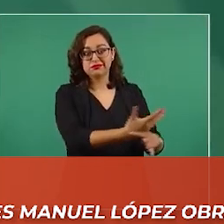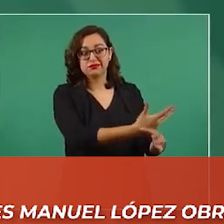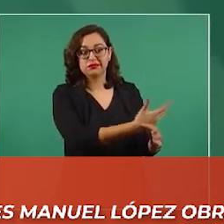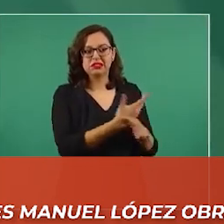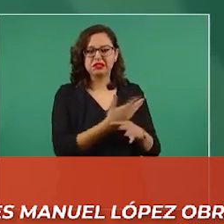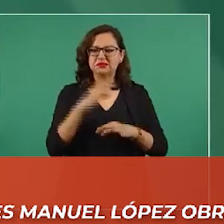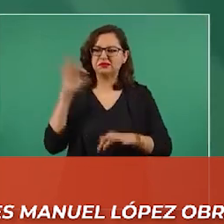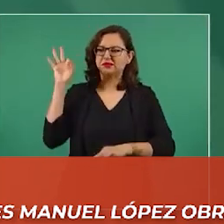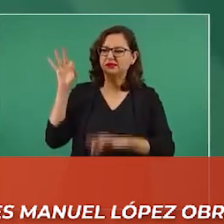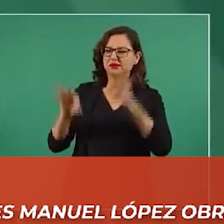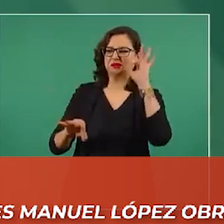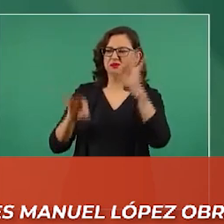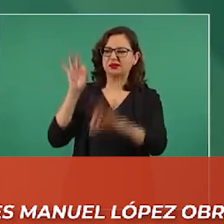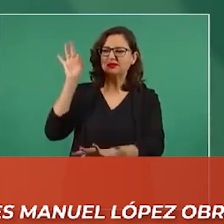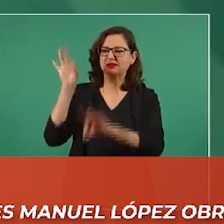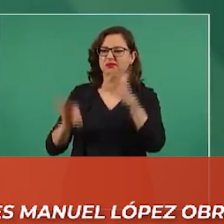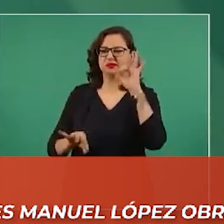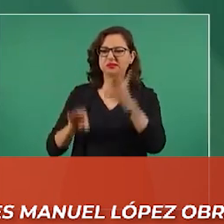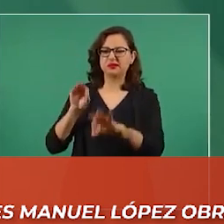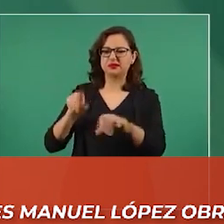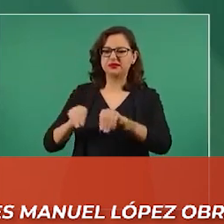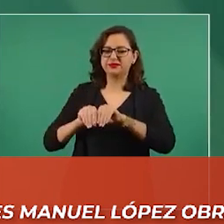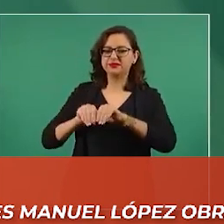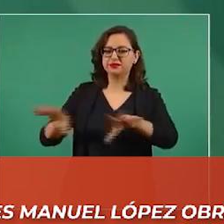todo ese tipo de cosas. Hay